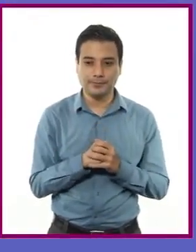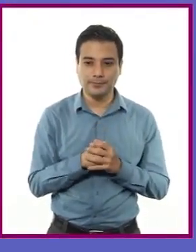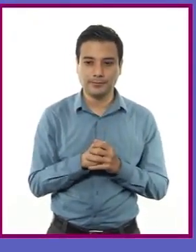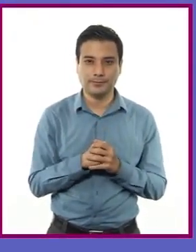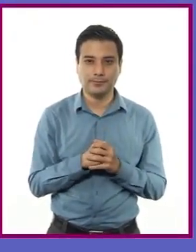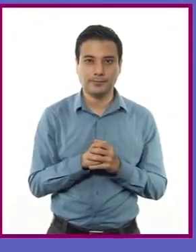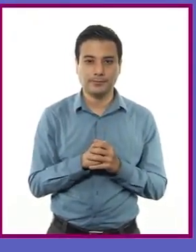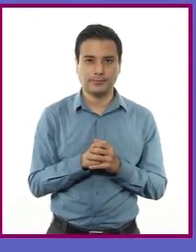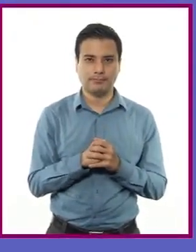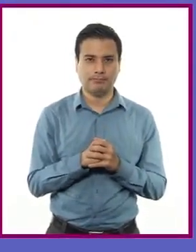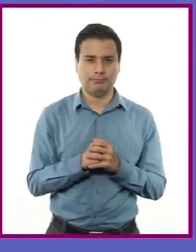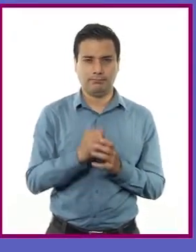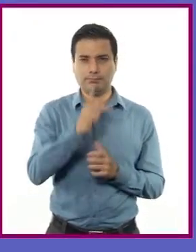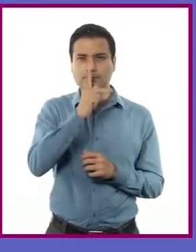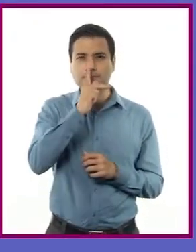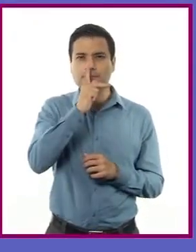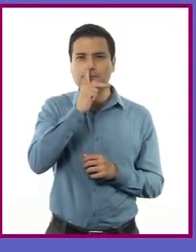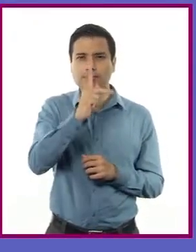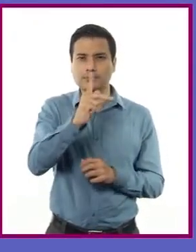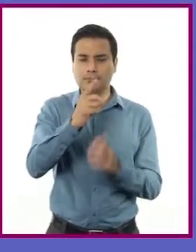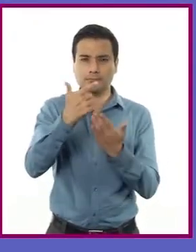¿de qué sirven los glosarios?